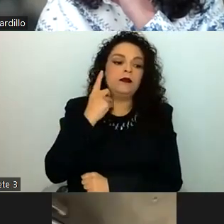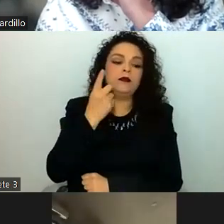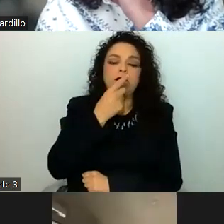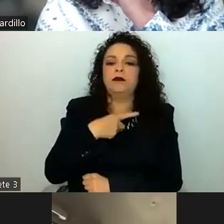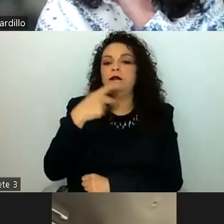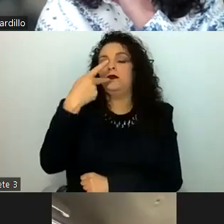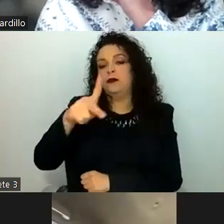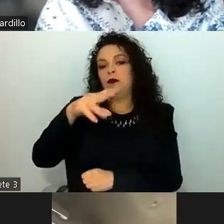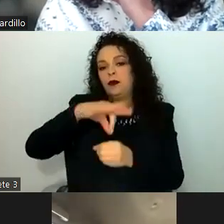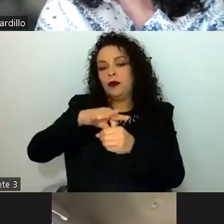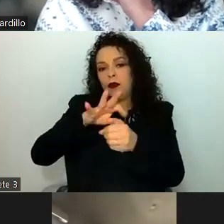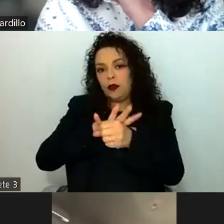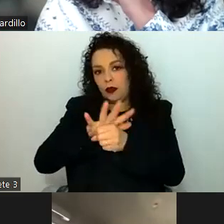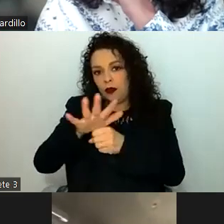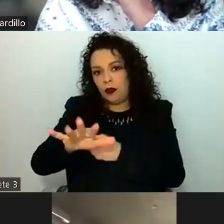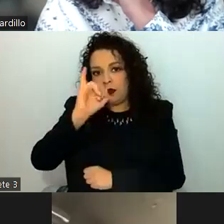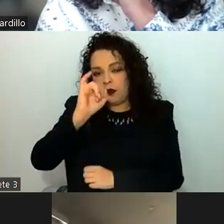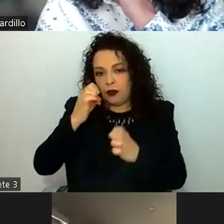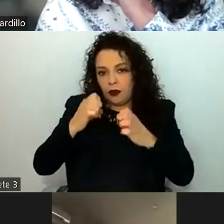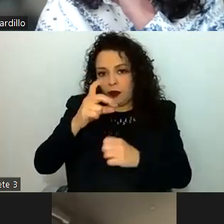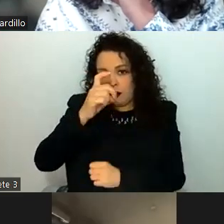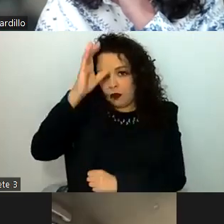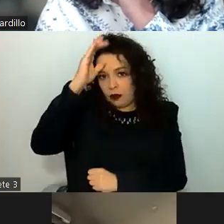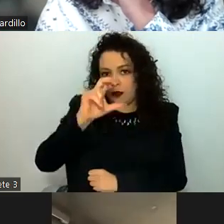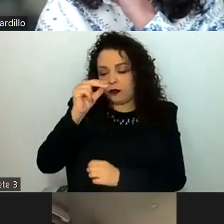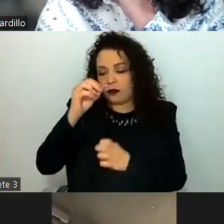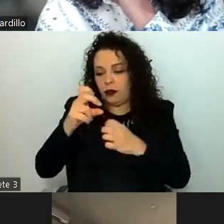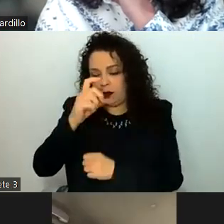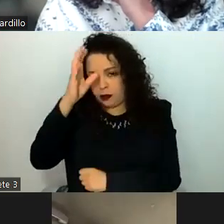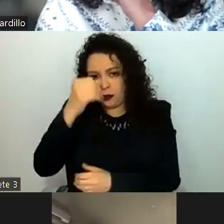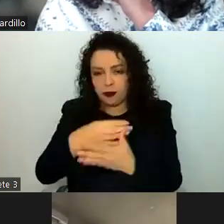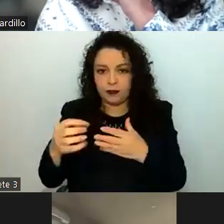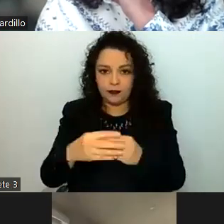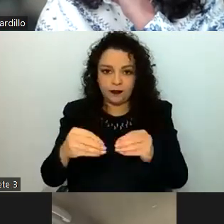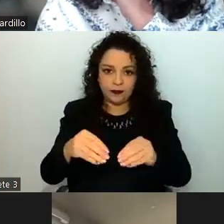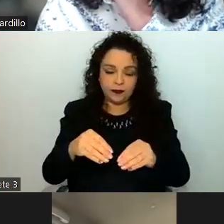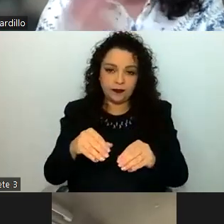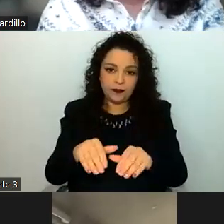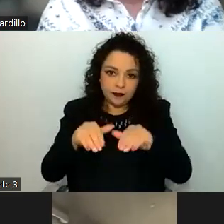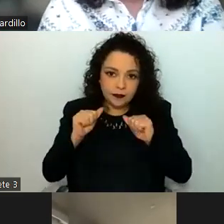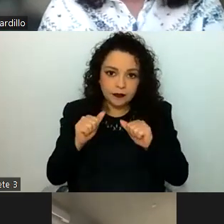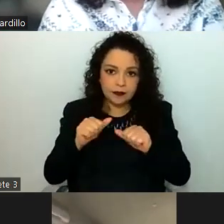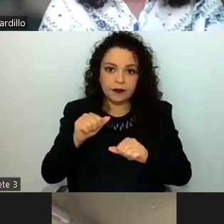sentido de su voto a favor, en contra o abstención conforme se les vaya nombrando.